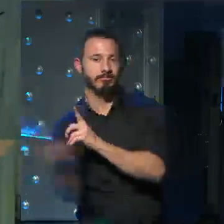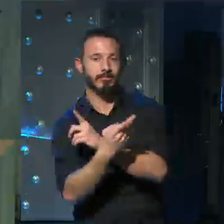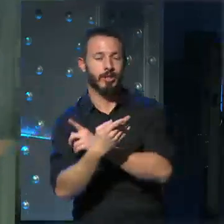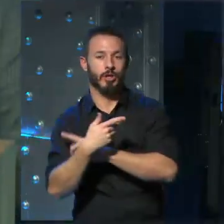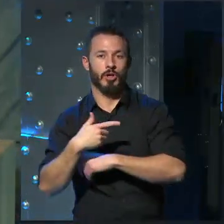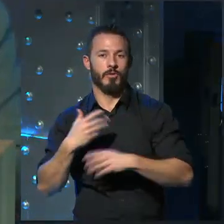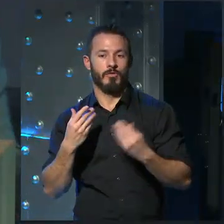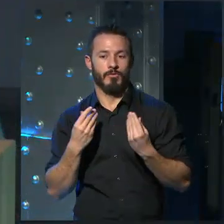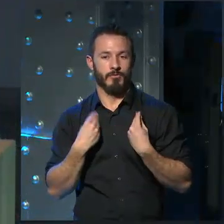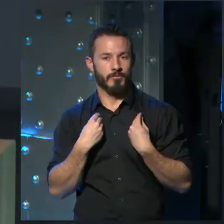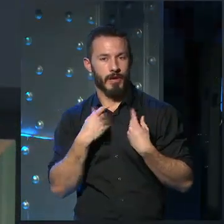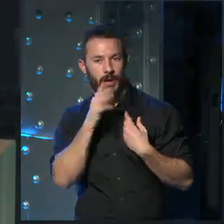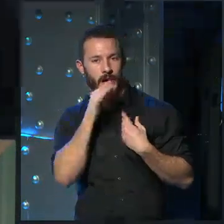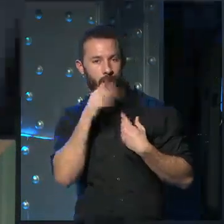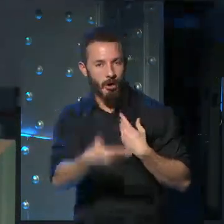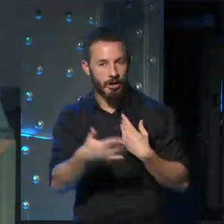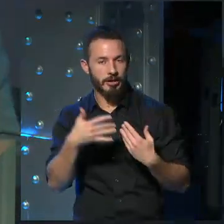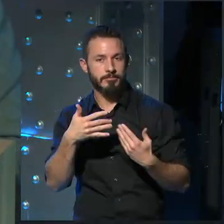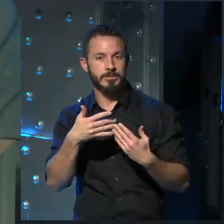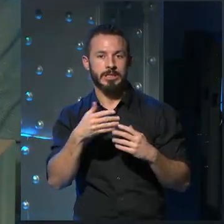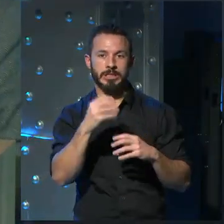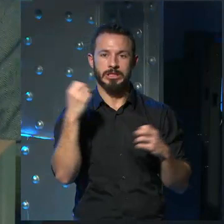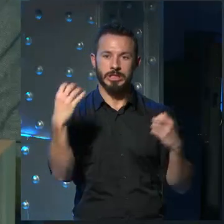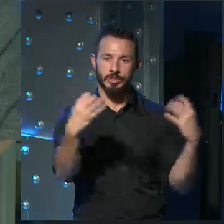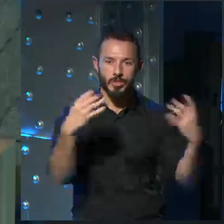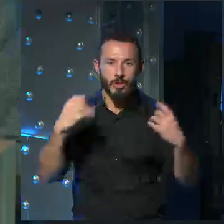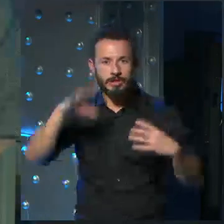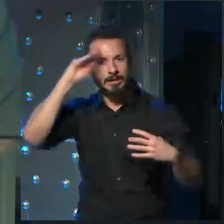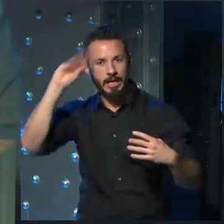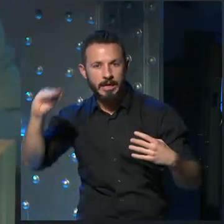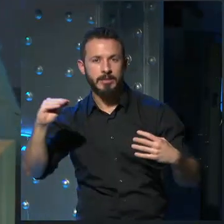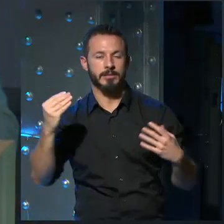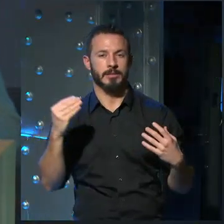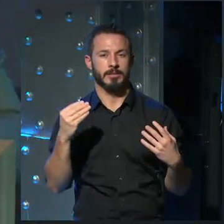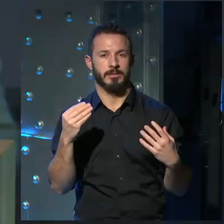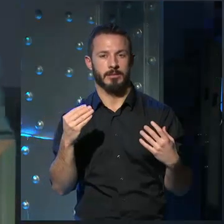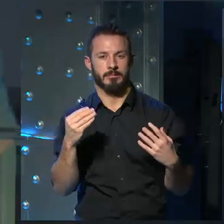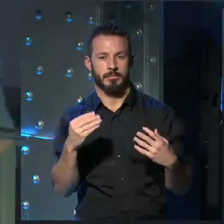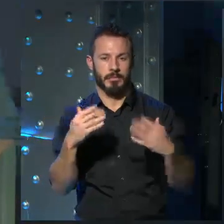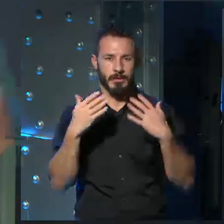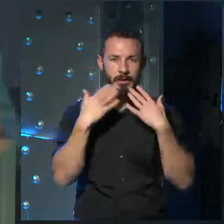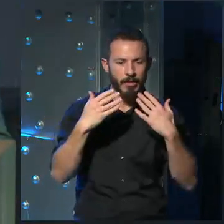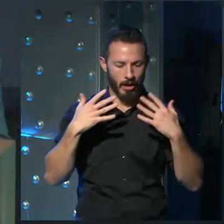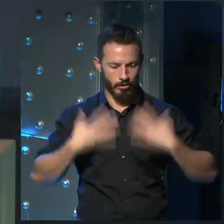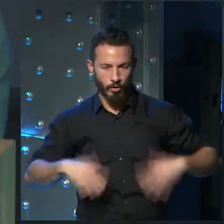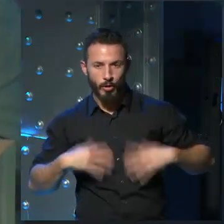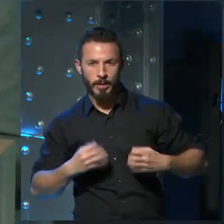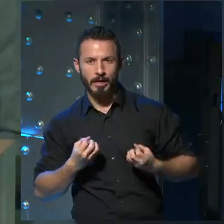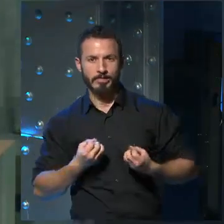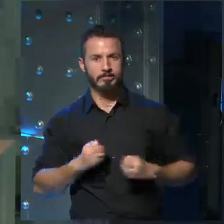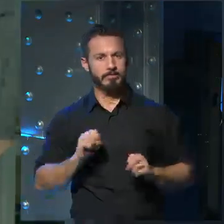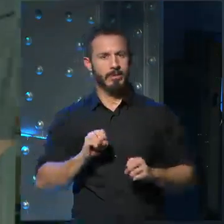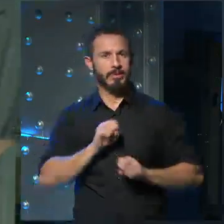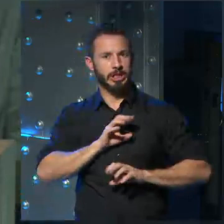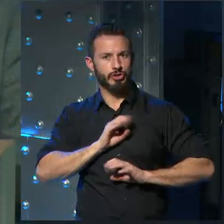través de los sensores, de la inteligencia que somos capaces de incorporar a través también de nuestra ropa, de sensores que se convierten